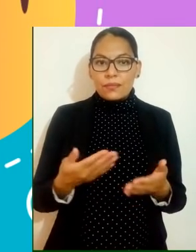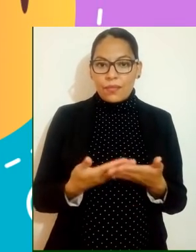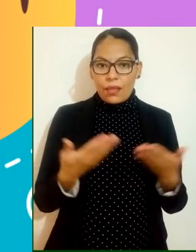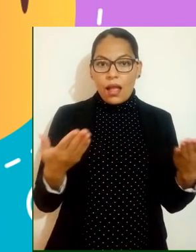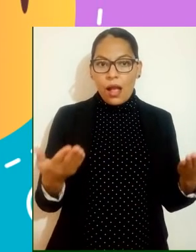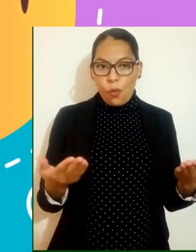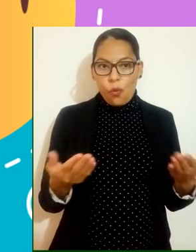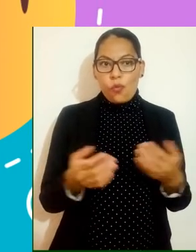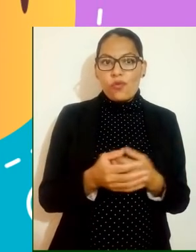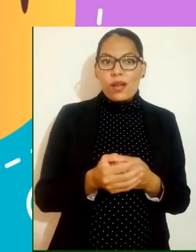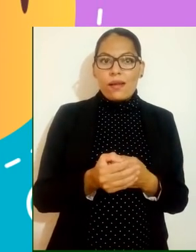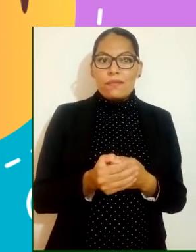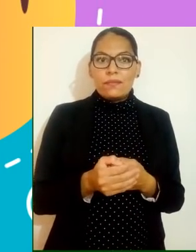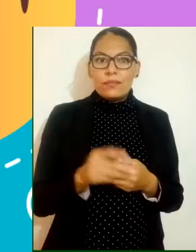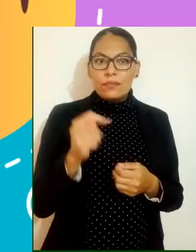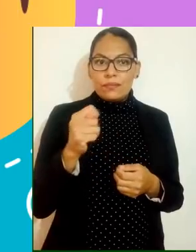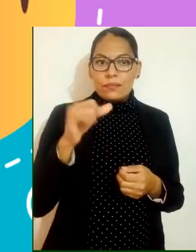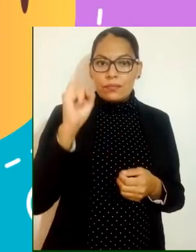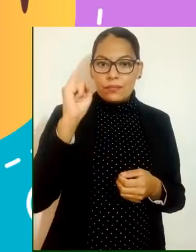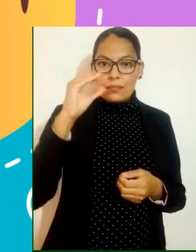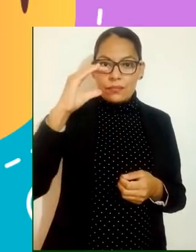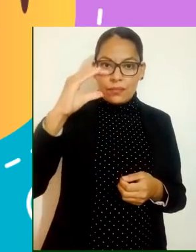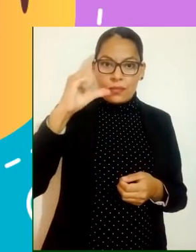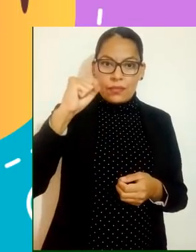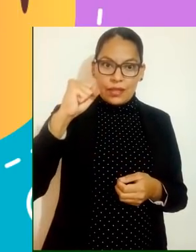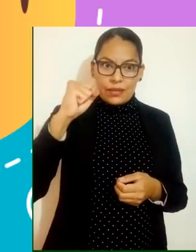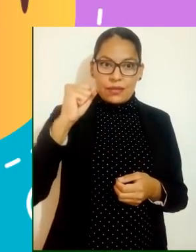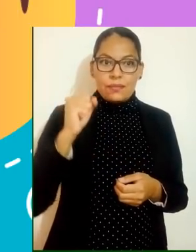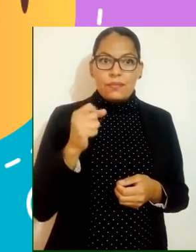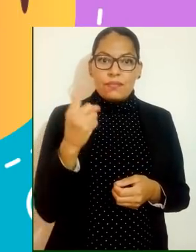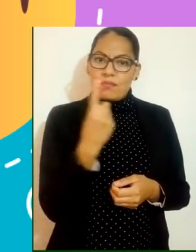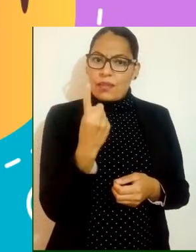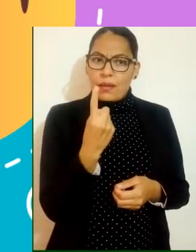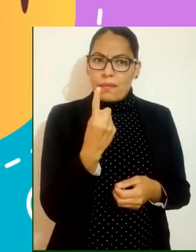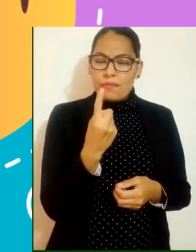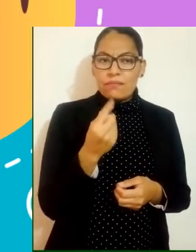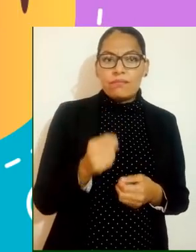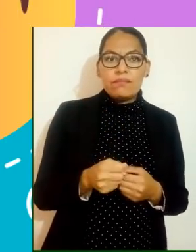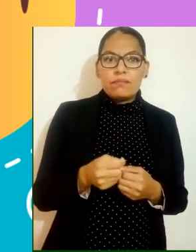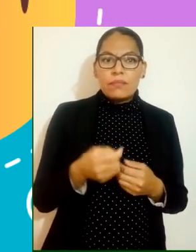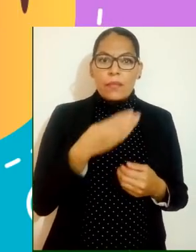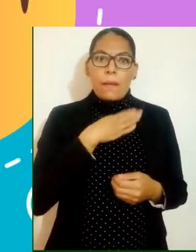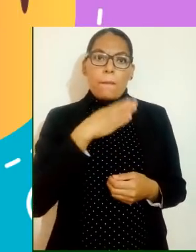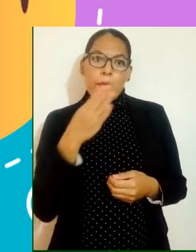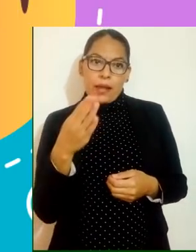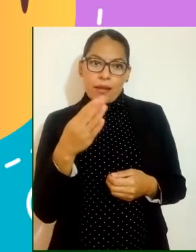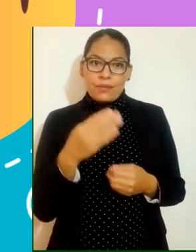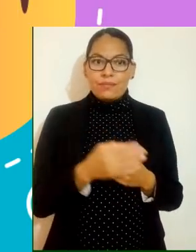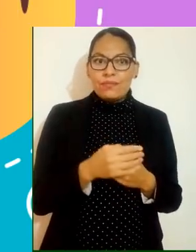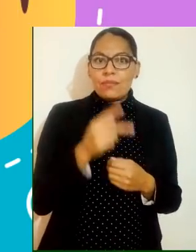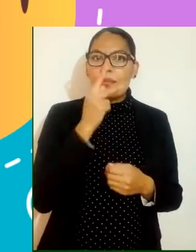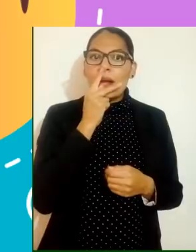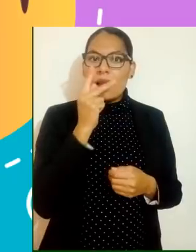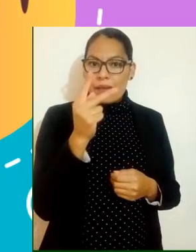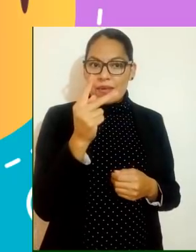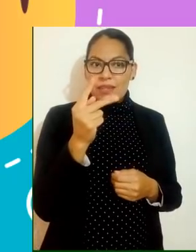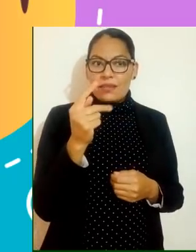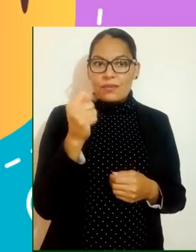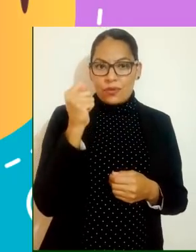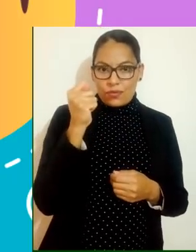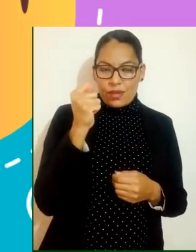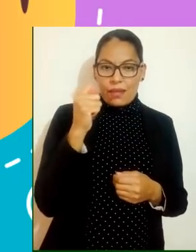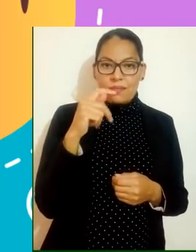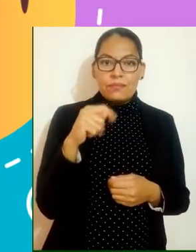Y a todo esto, ¿qué son las famosas TICs? Bueno, por sus siglas significan Tecnologías de la Información